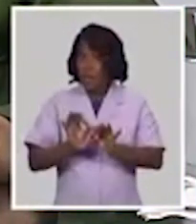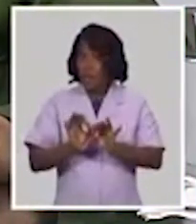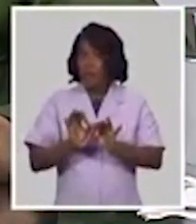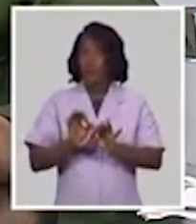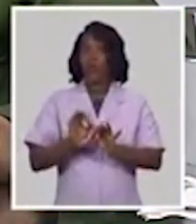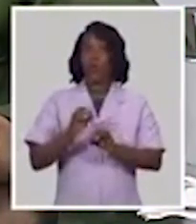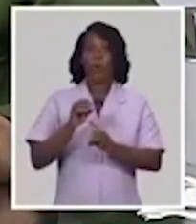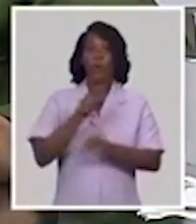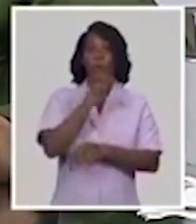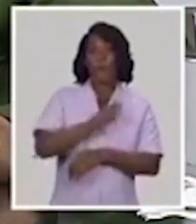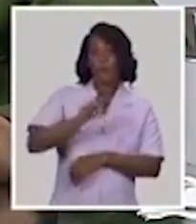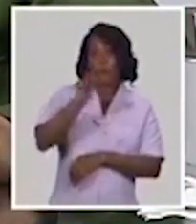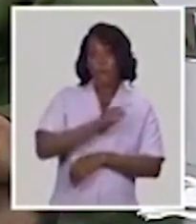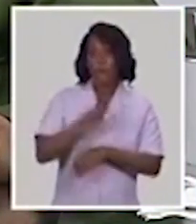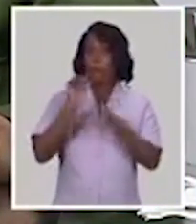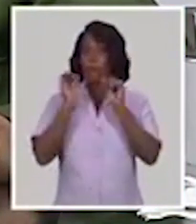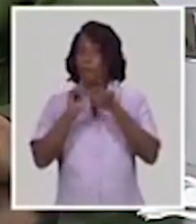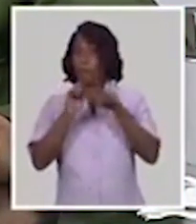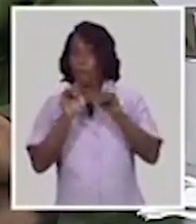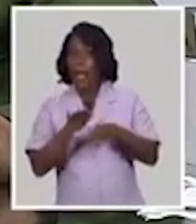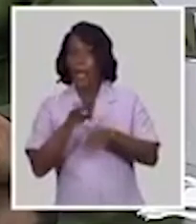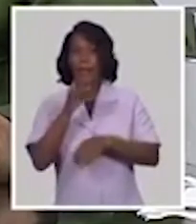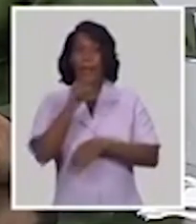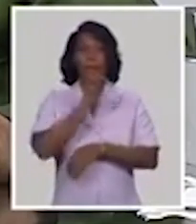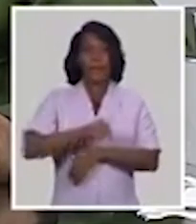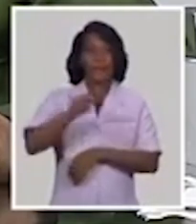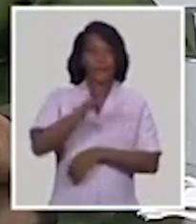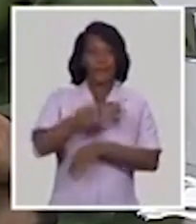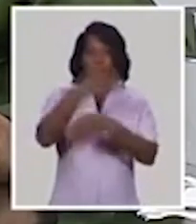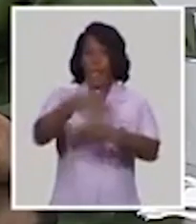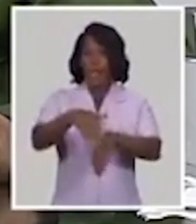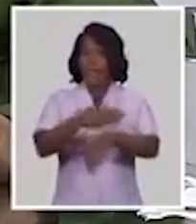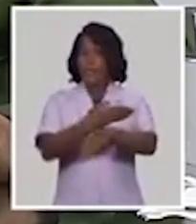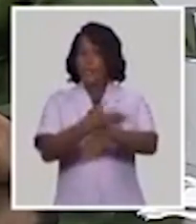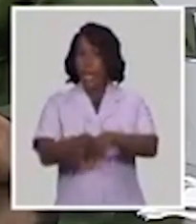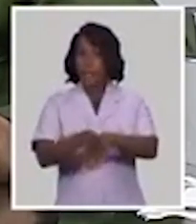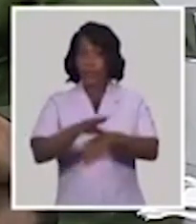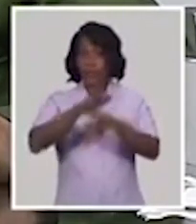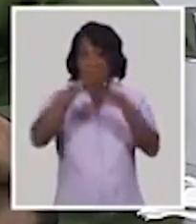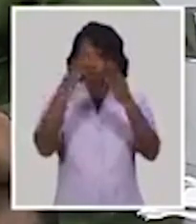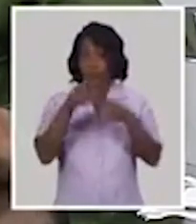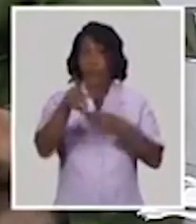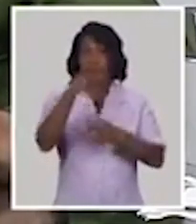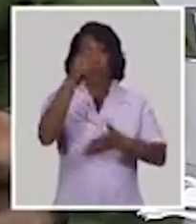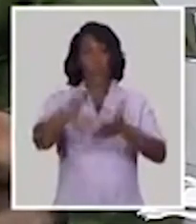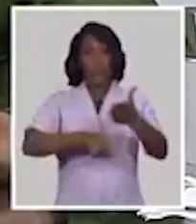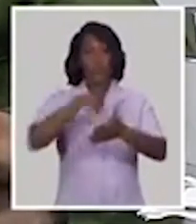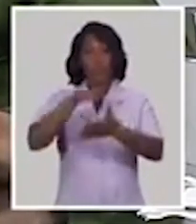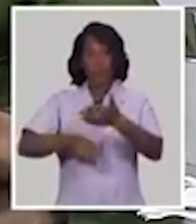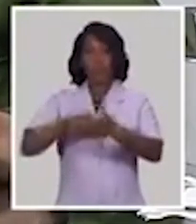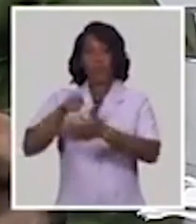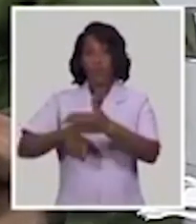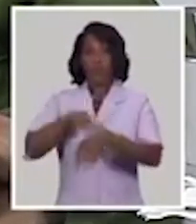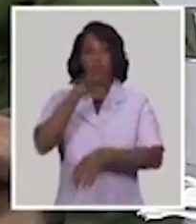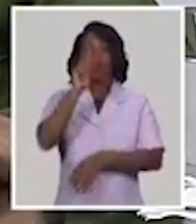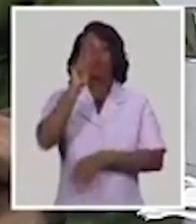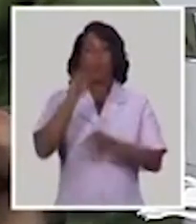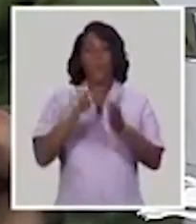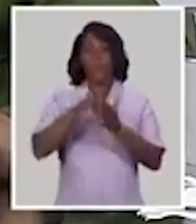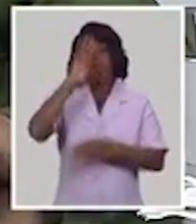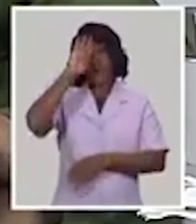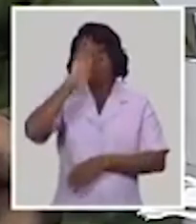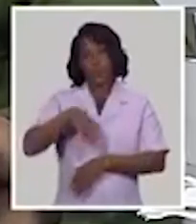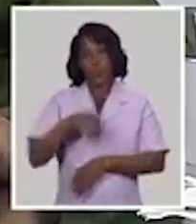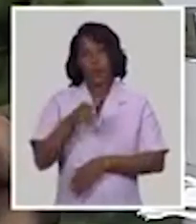de las cuestiones que no deben hacer y el control que vamos a establecer sobre esas regulaciones que están aprobadas por el Consejo de